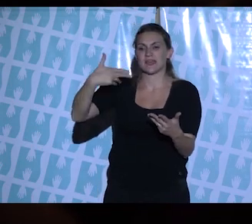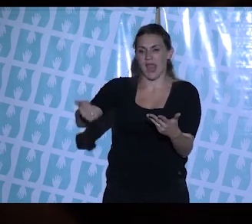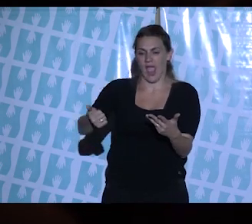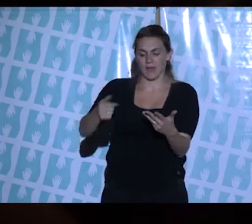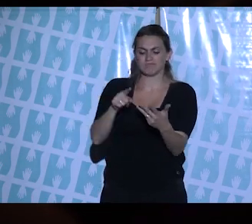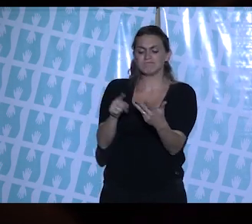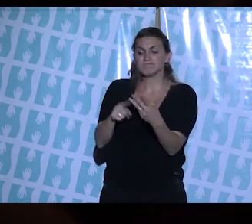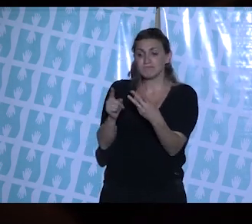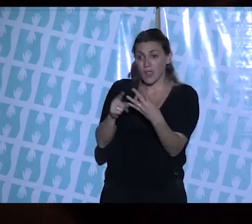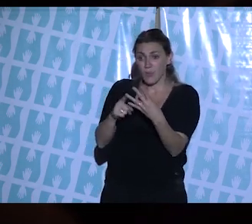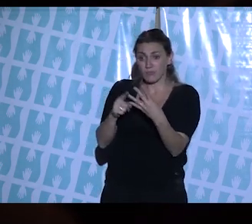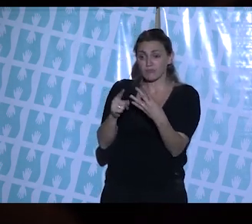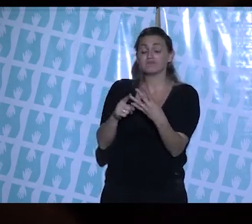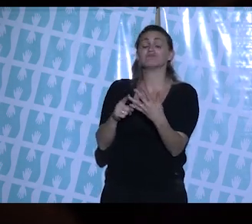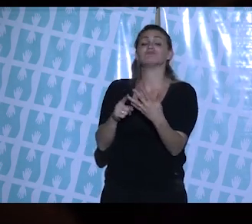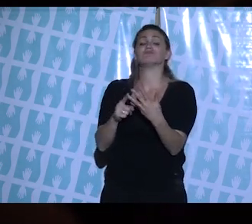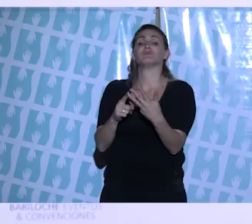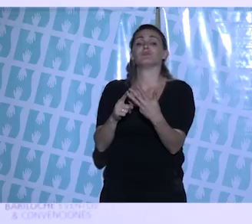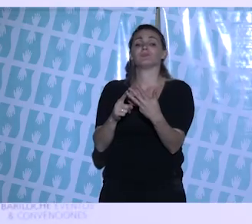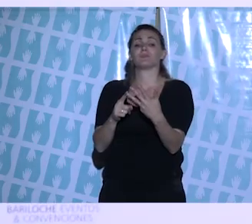La isradipina